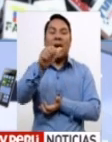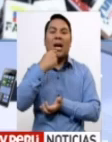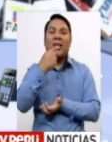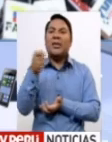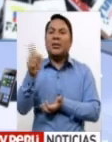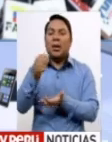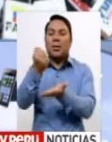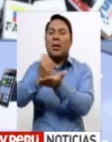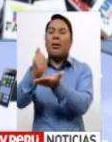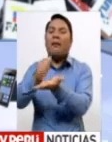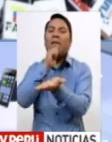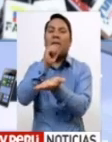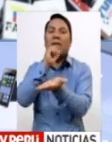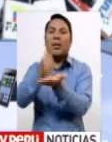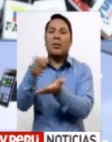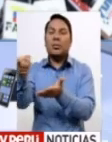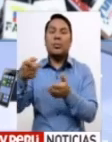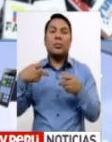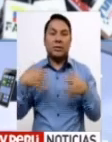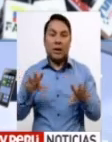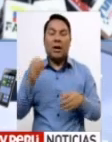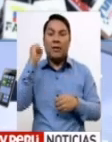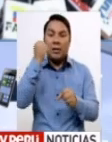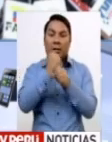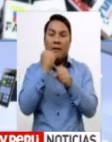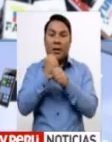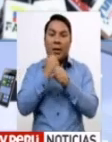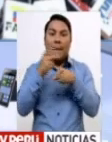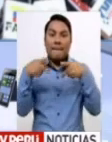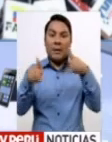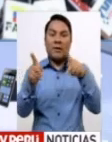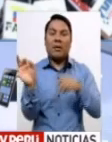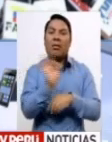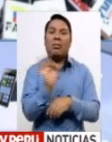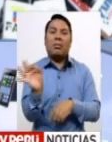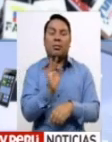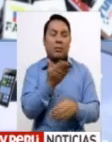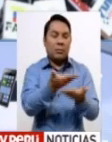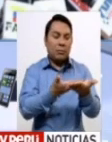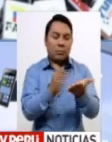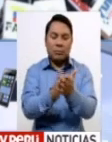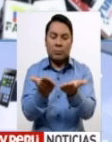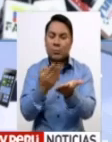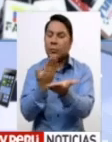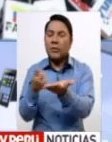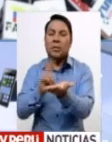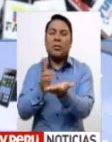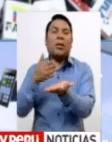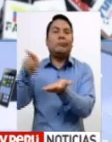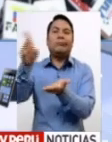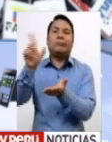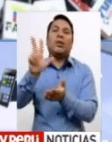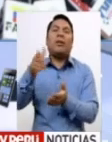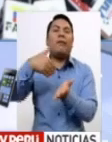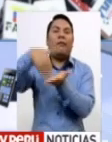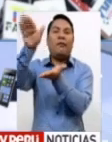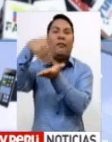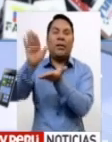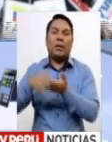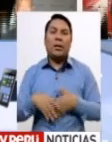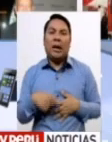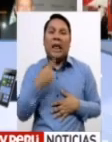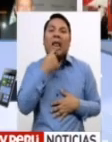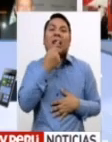la información del día de mañana tal como ellos lo tenían previsto. Yo quiero ser